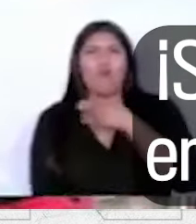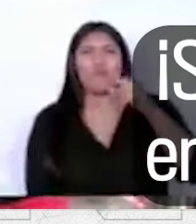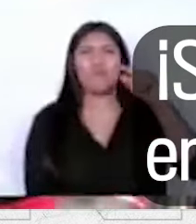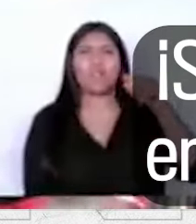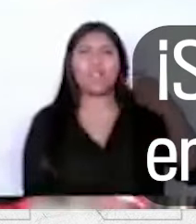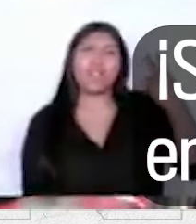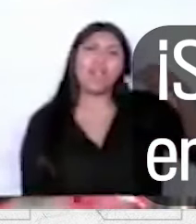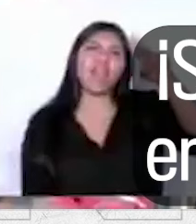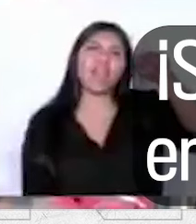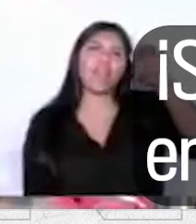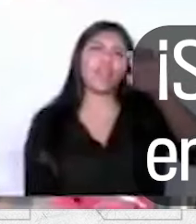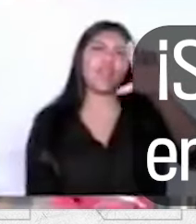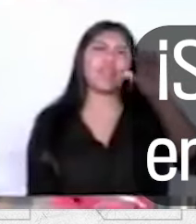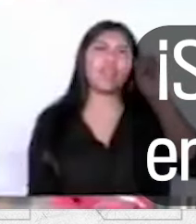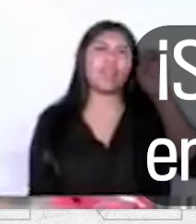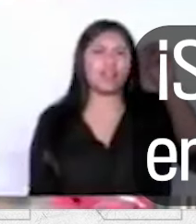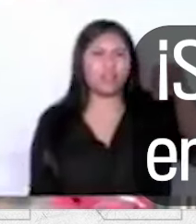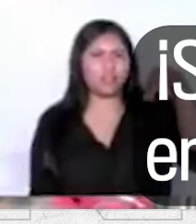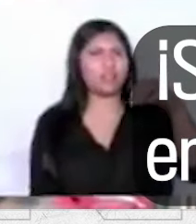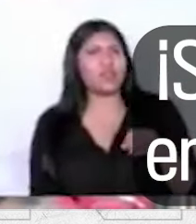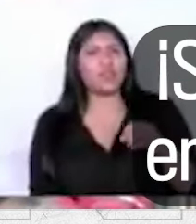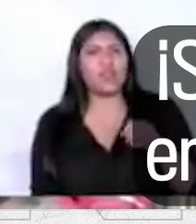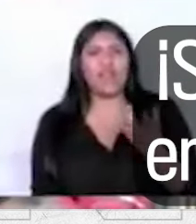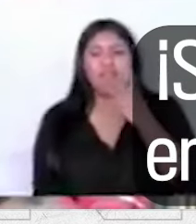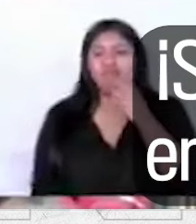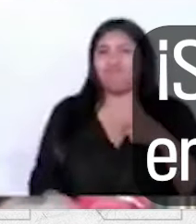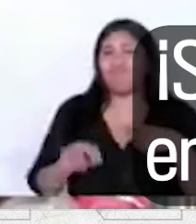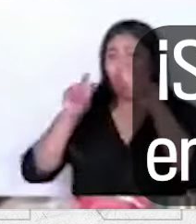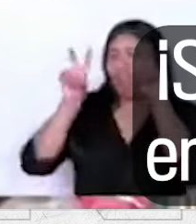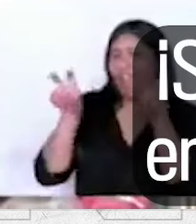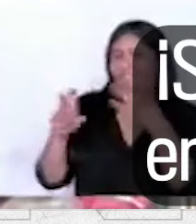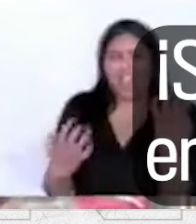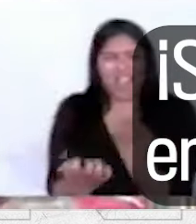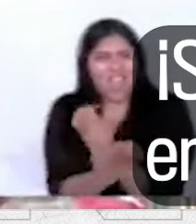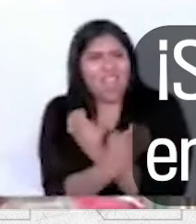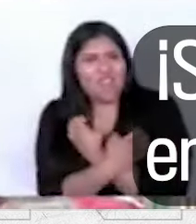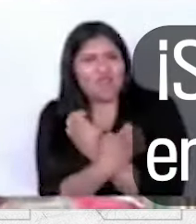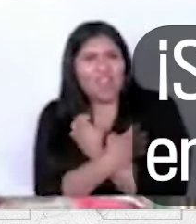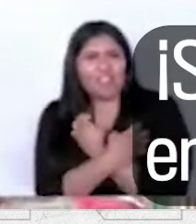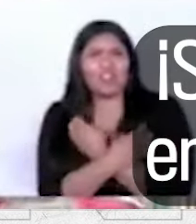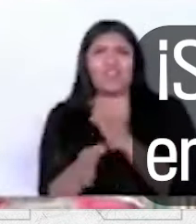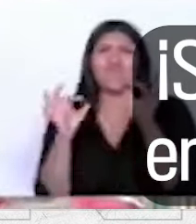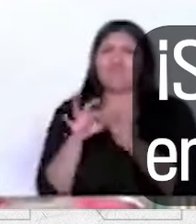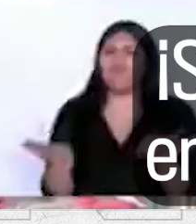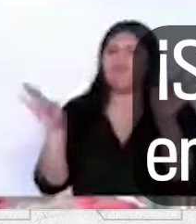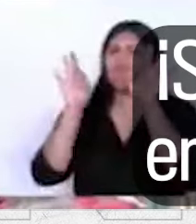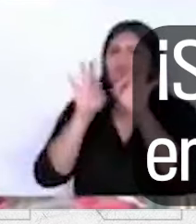Sudáfrica, un pacifista, decía, la educación es el arma más poderosa de los